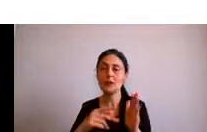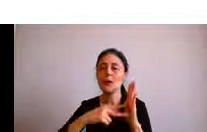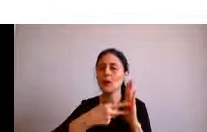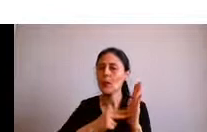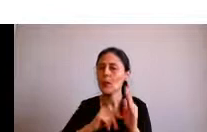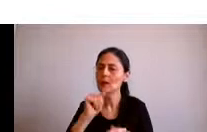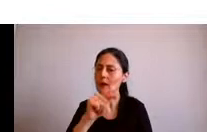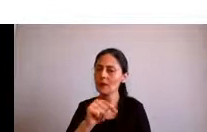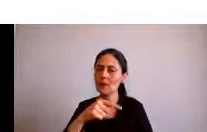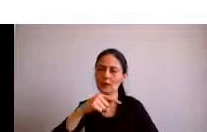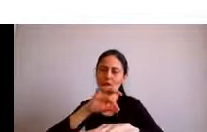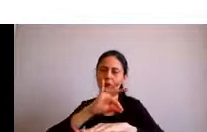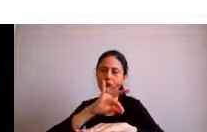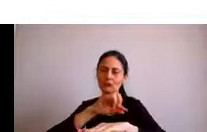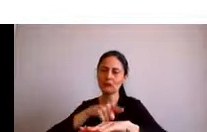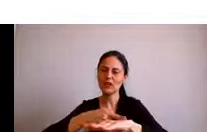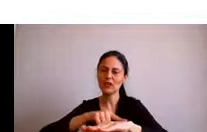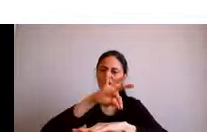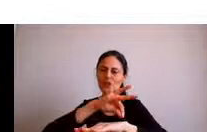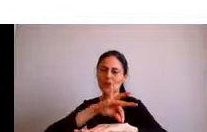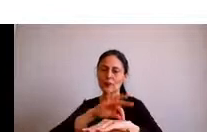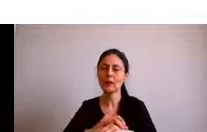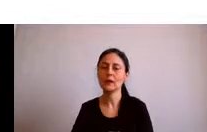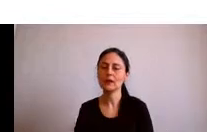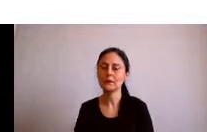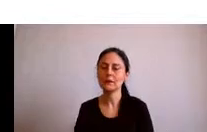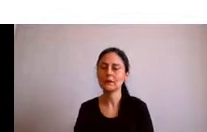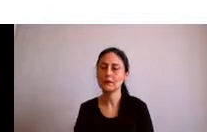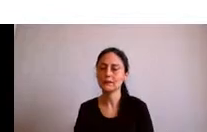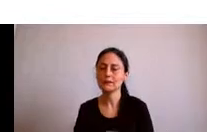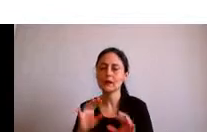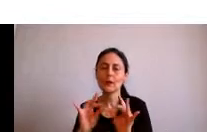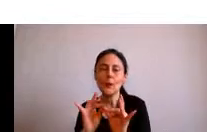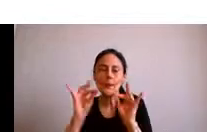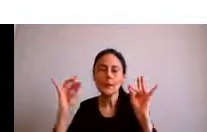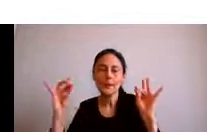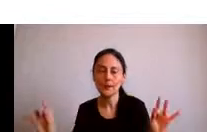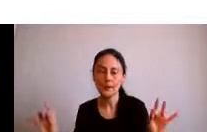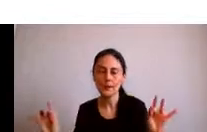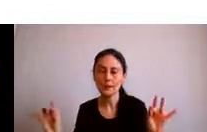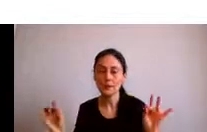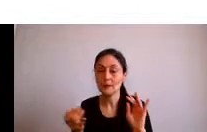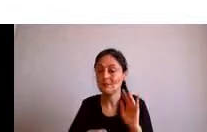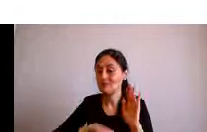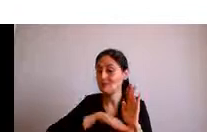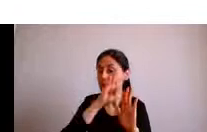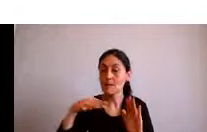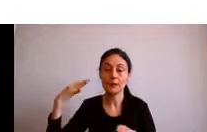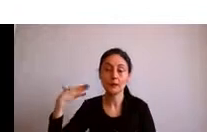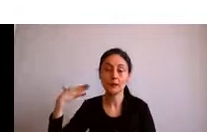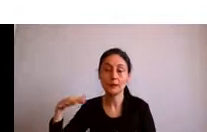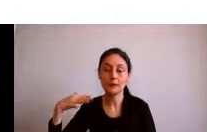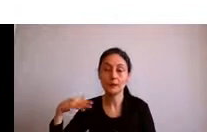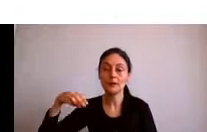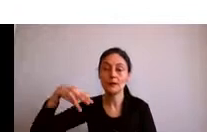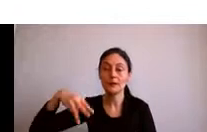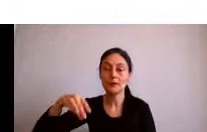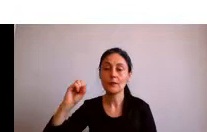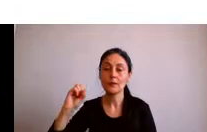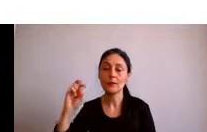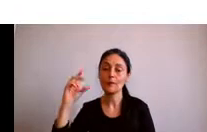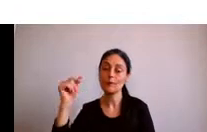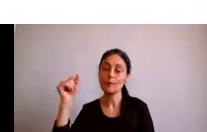ser bioanálisis clínico, una de las menciones con mayor realce, o morfología y sitio diagnóstico, por el tema del